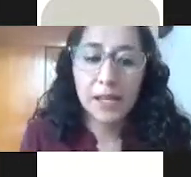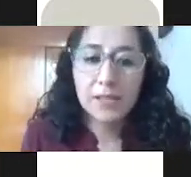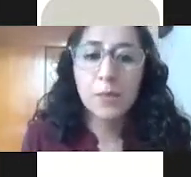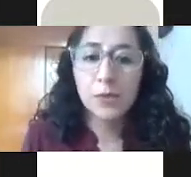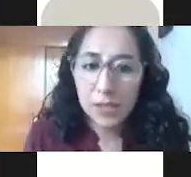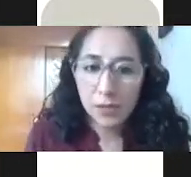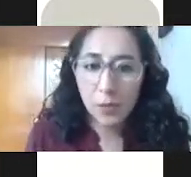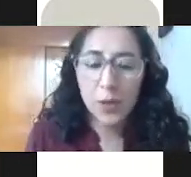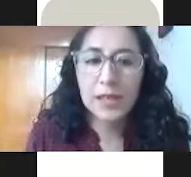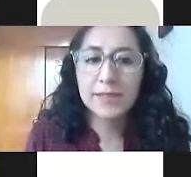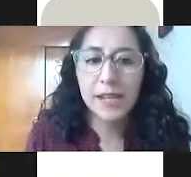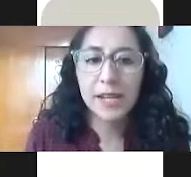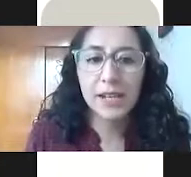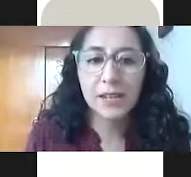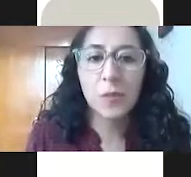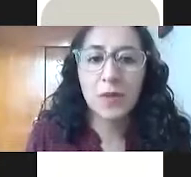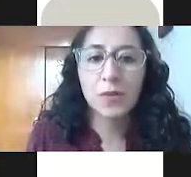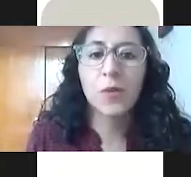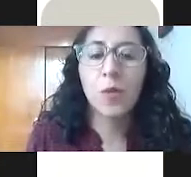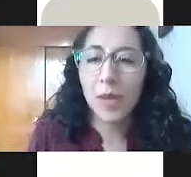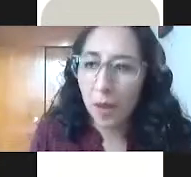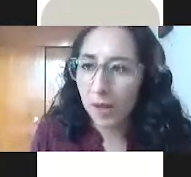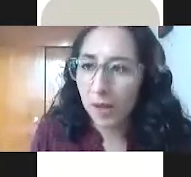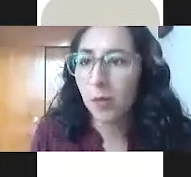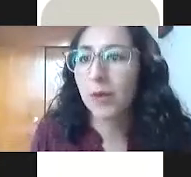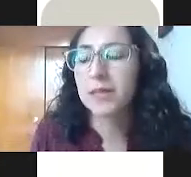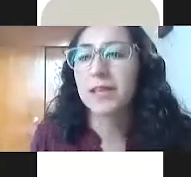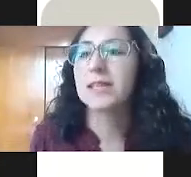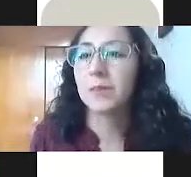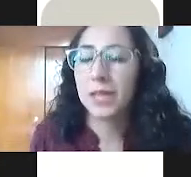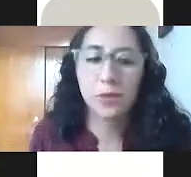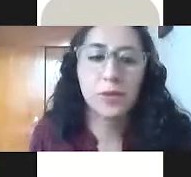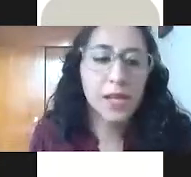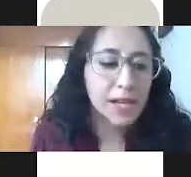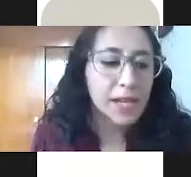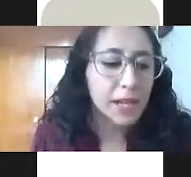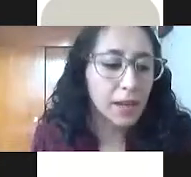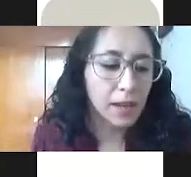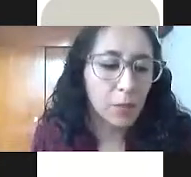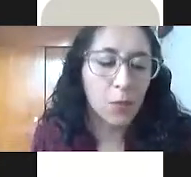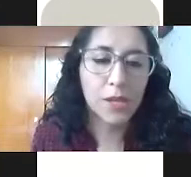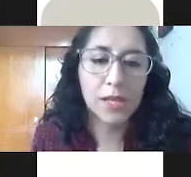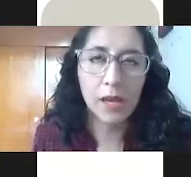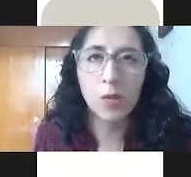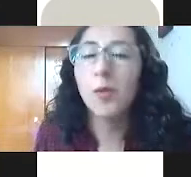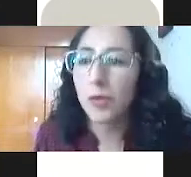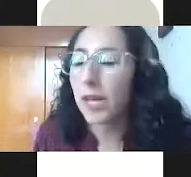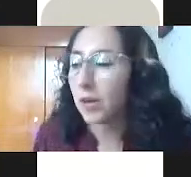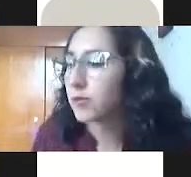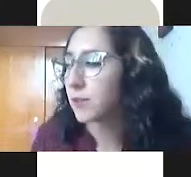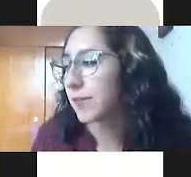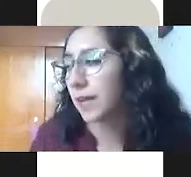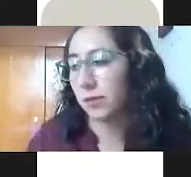que este proyecto pueda ser tomado como viable o pueda ser aceptado? ¿Qué creen que podría, cómo